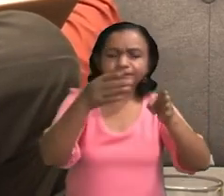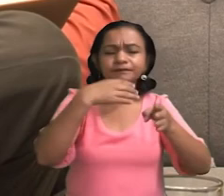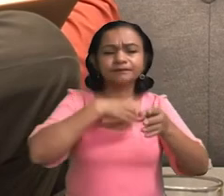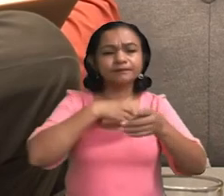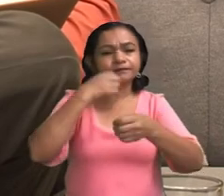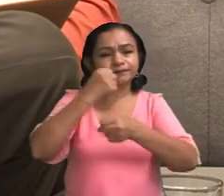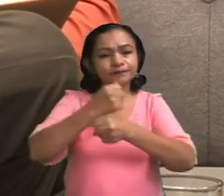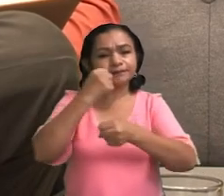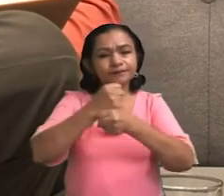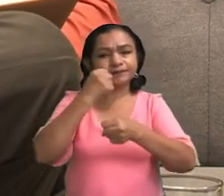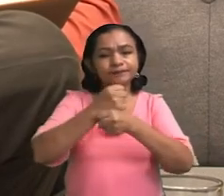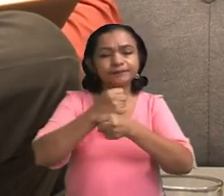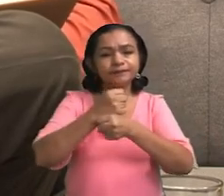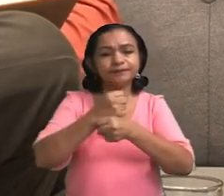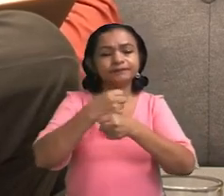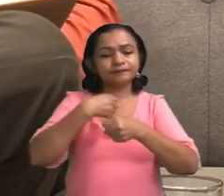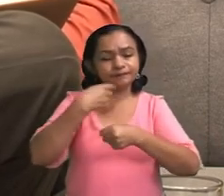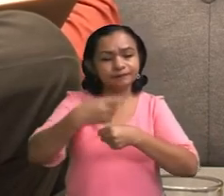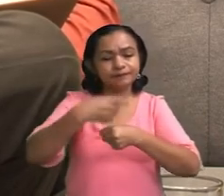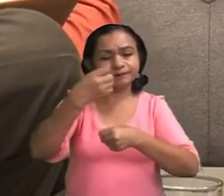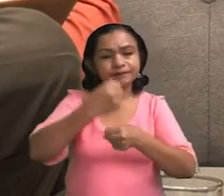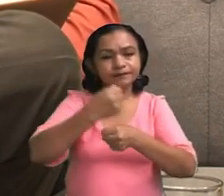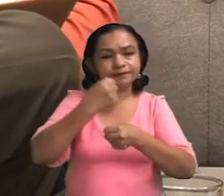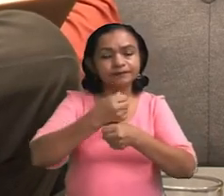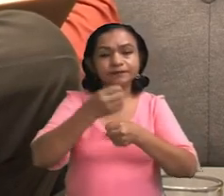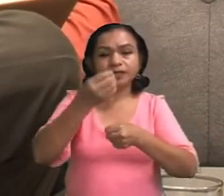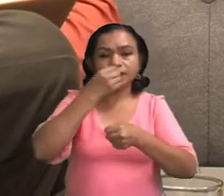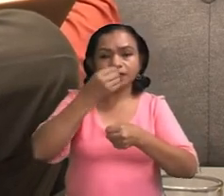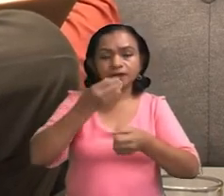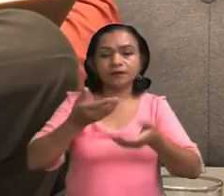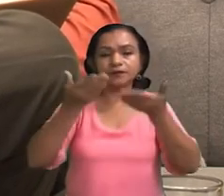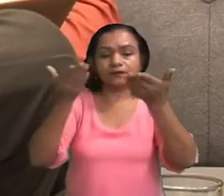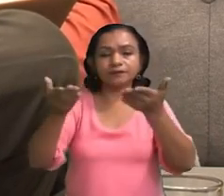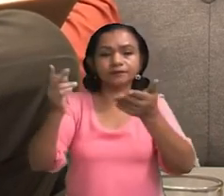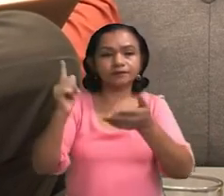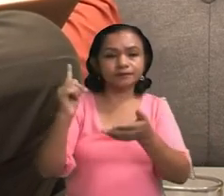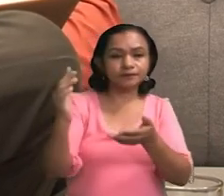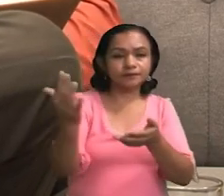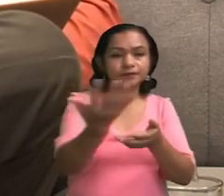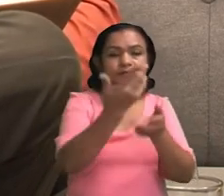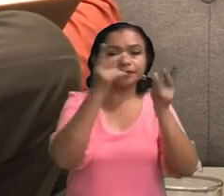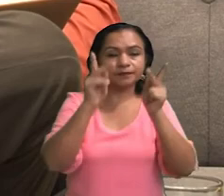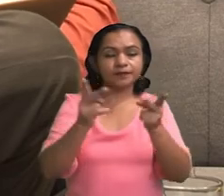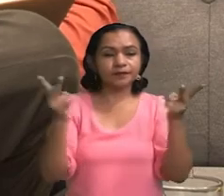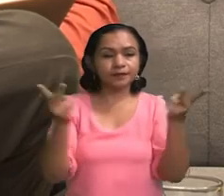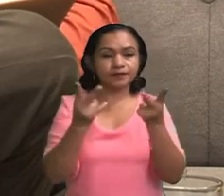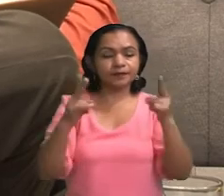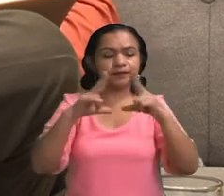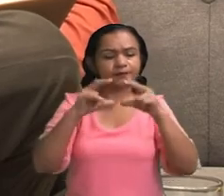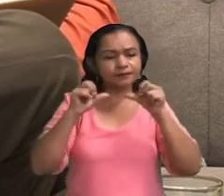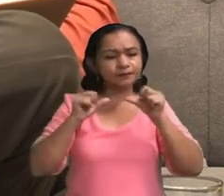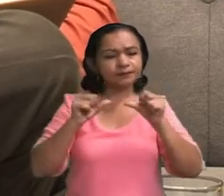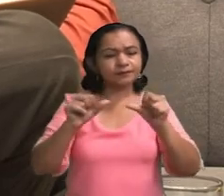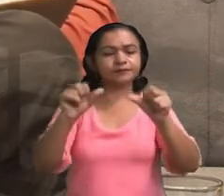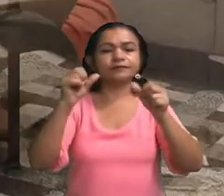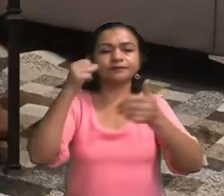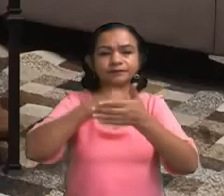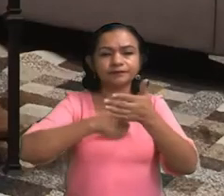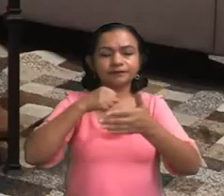disposición y el sacrificio para asegurar la alimentación del pueblo nicaragüense, y vamos a seguir en ese